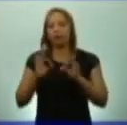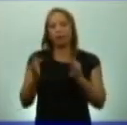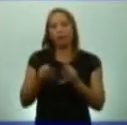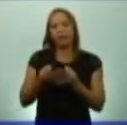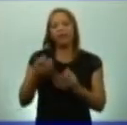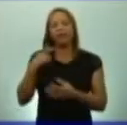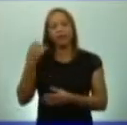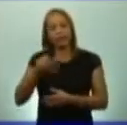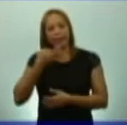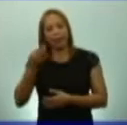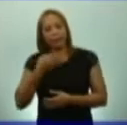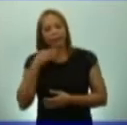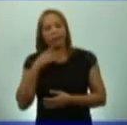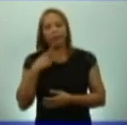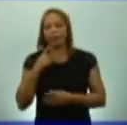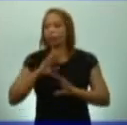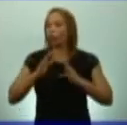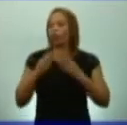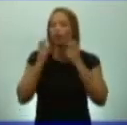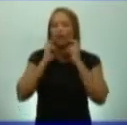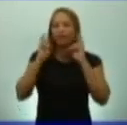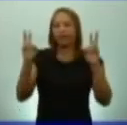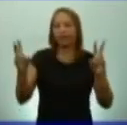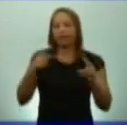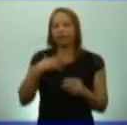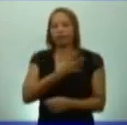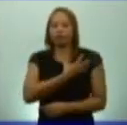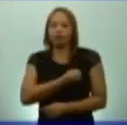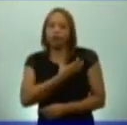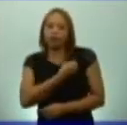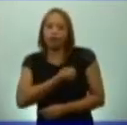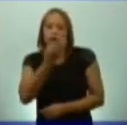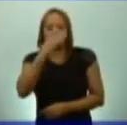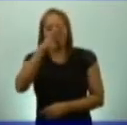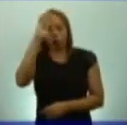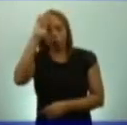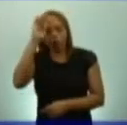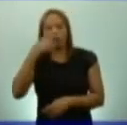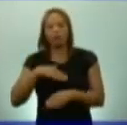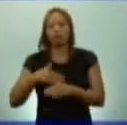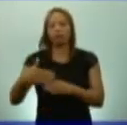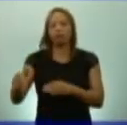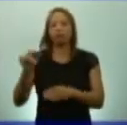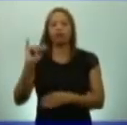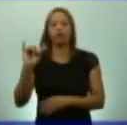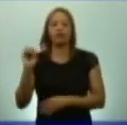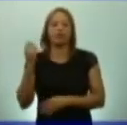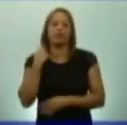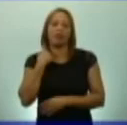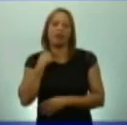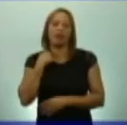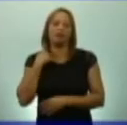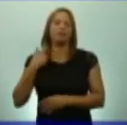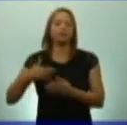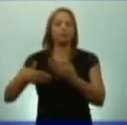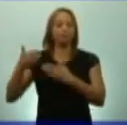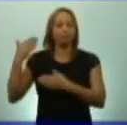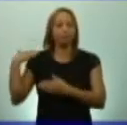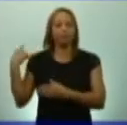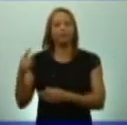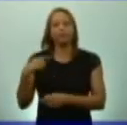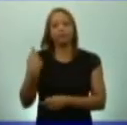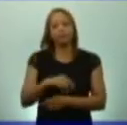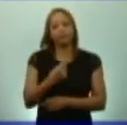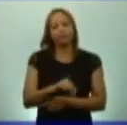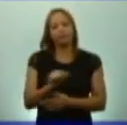a partir de las vivencias que hemos sufrido el pueblo cubano durante estos 60 años de esta agresión.